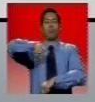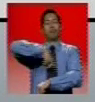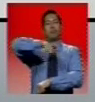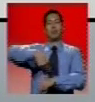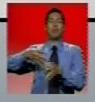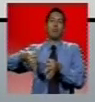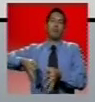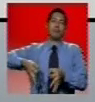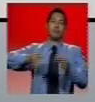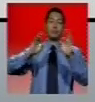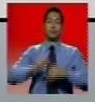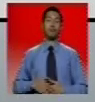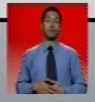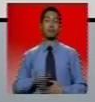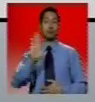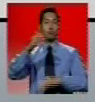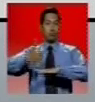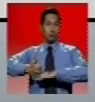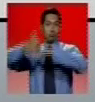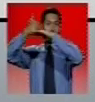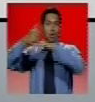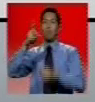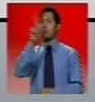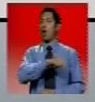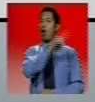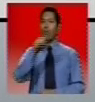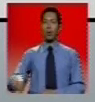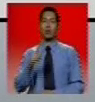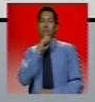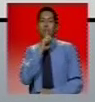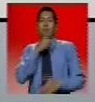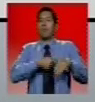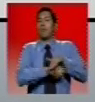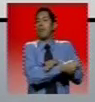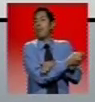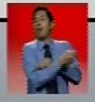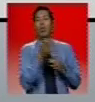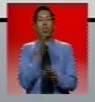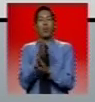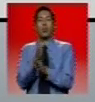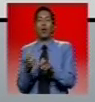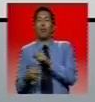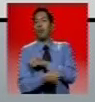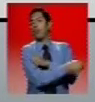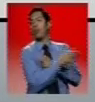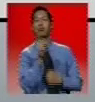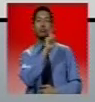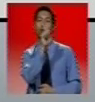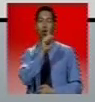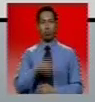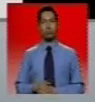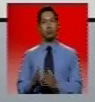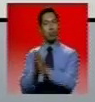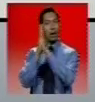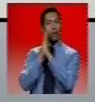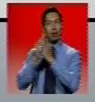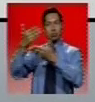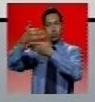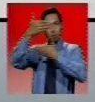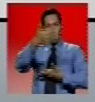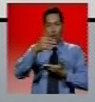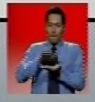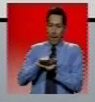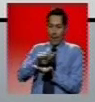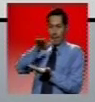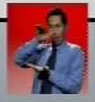a que en sus oficinas se asignen turnos y deberán recibir todas las solicitudes que se presenten para el efecto el director